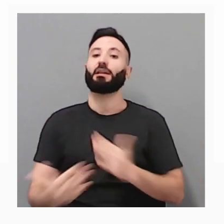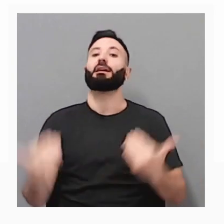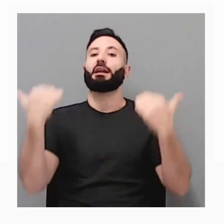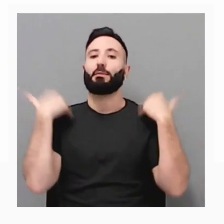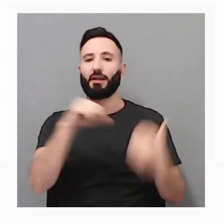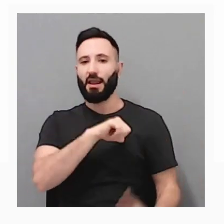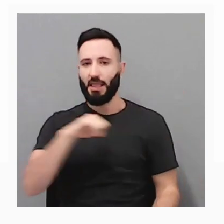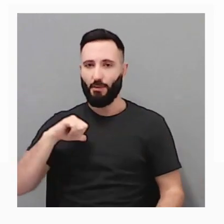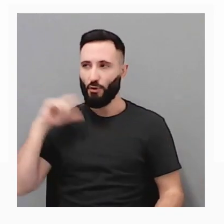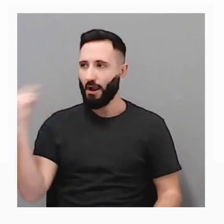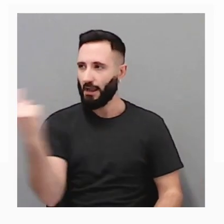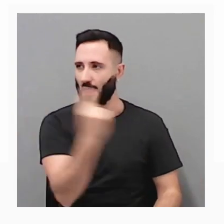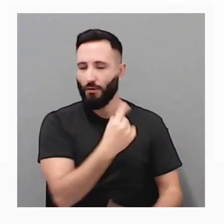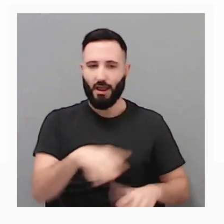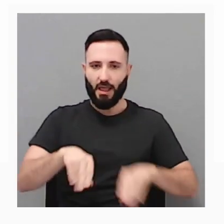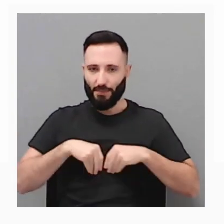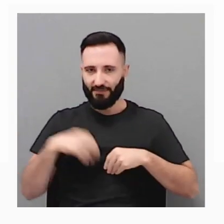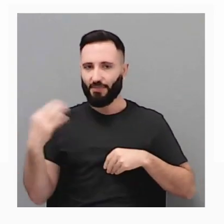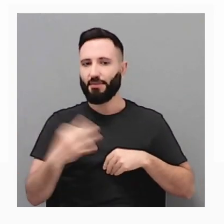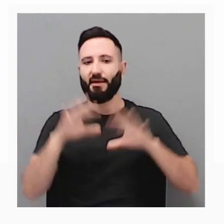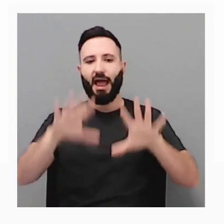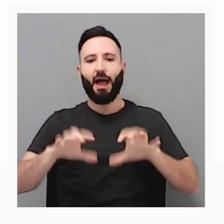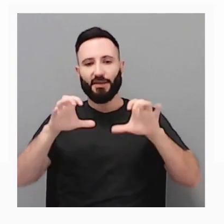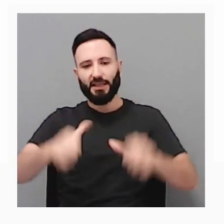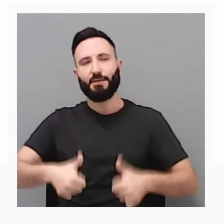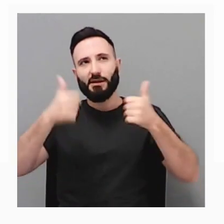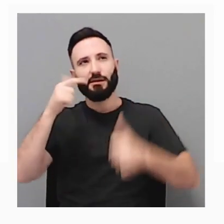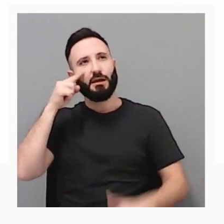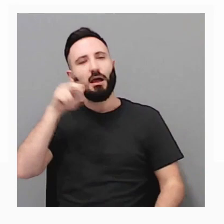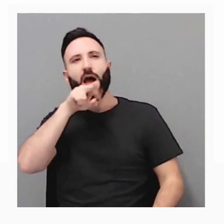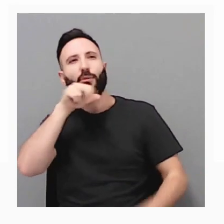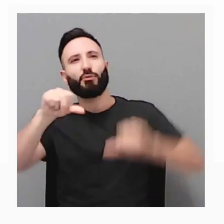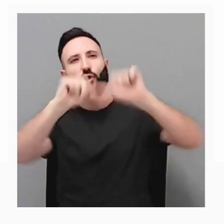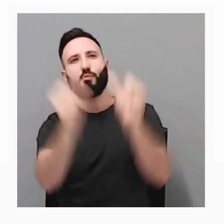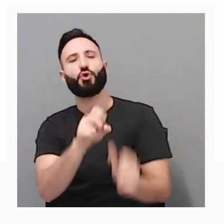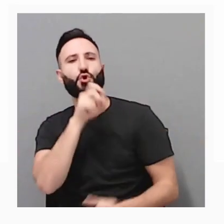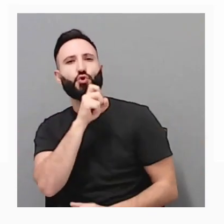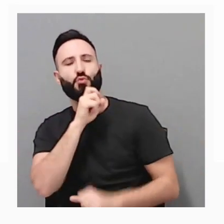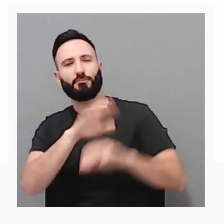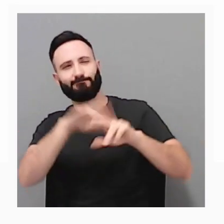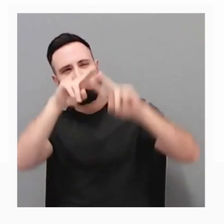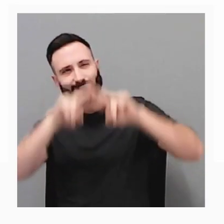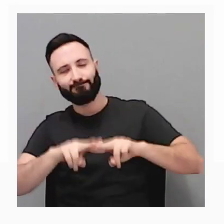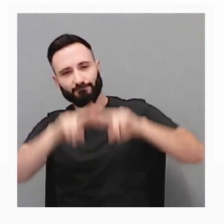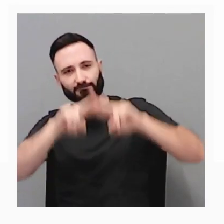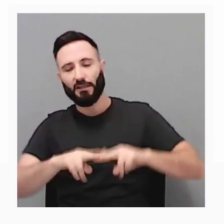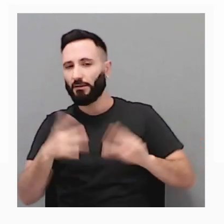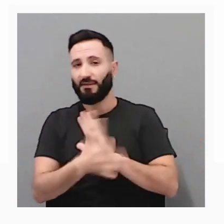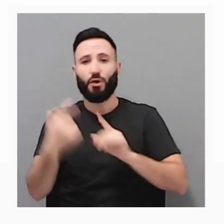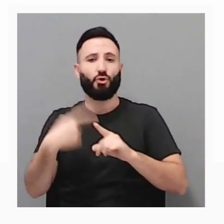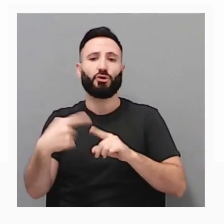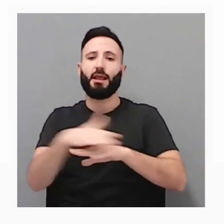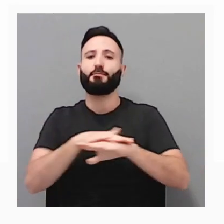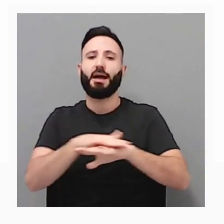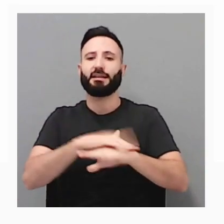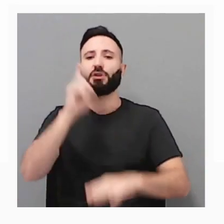que tenemos que asumir, de prestar más atención a cómo hablamos. Desde cosas básicas, no solo el tema de